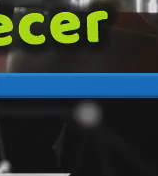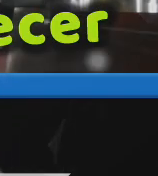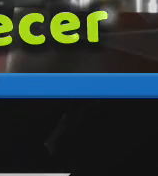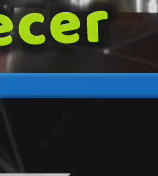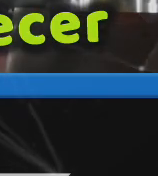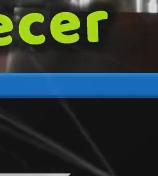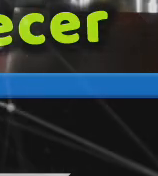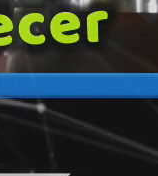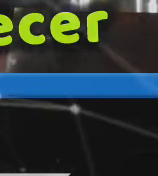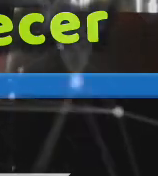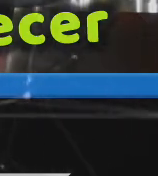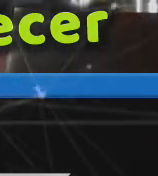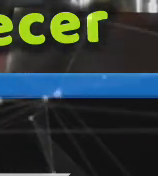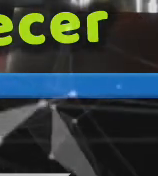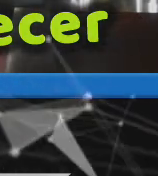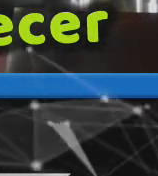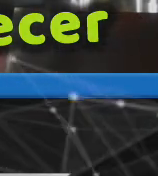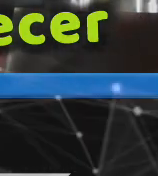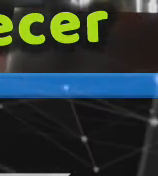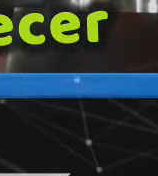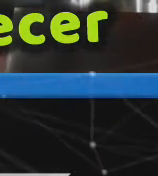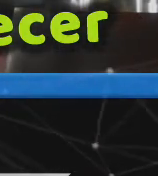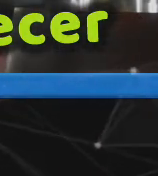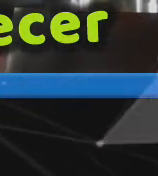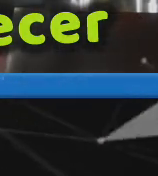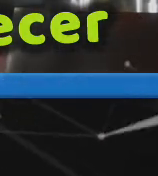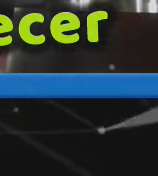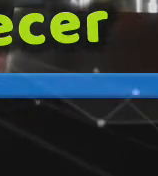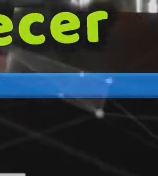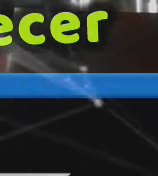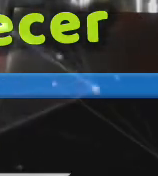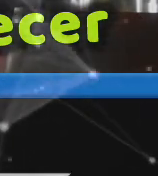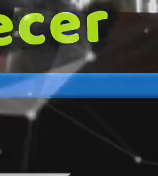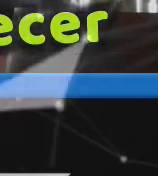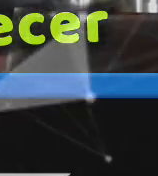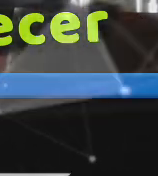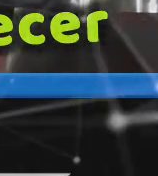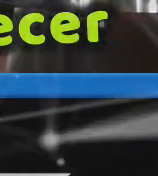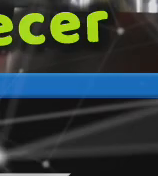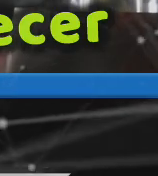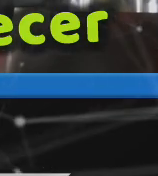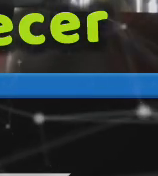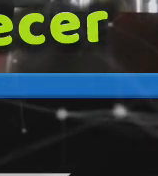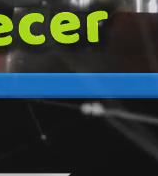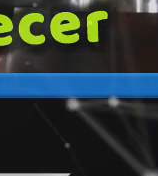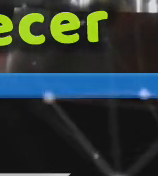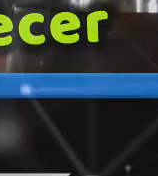La conferencia del presidente Andrés Manuel López Obrador en 5 minutos o menos.